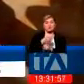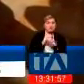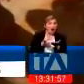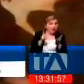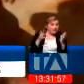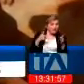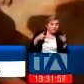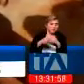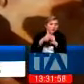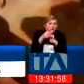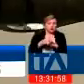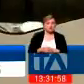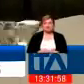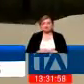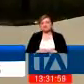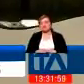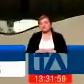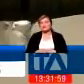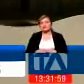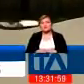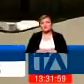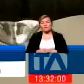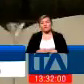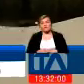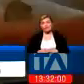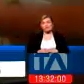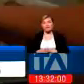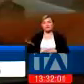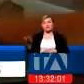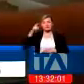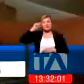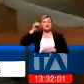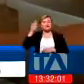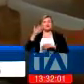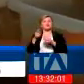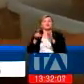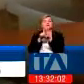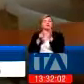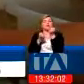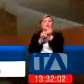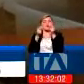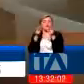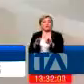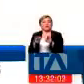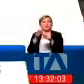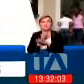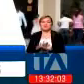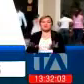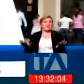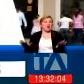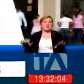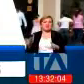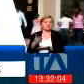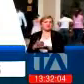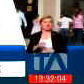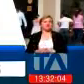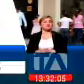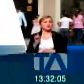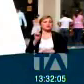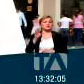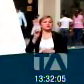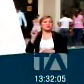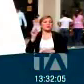suspensión del servicio por deudas, esto una vez que los beneficios otorgados por la ley de apoyo humanitaria vencieron. La semana pasada se conoció que son